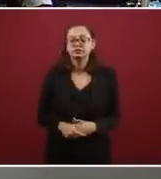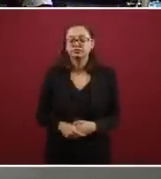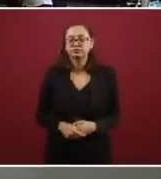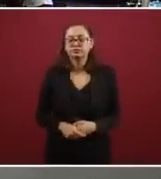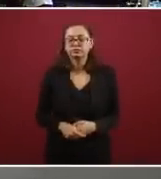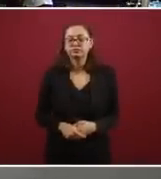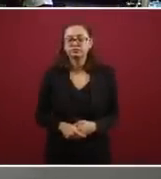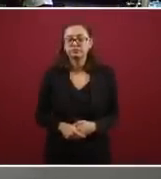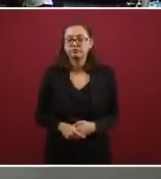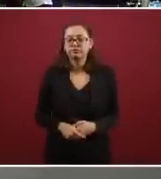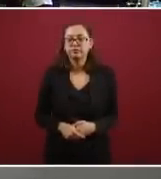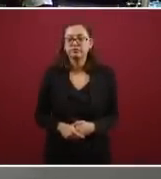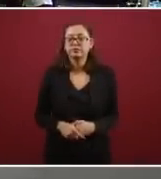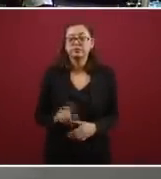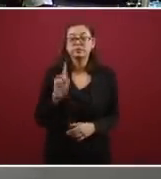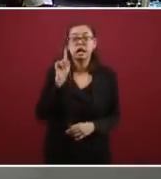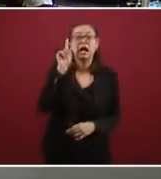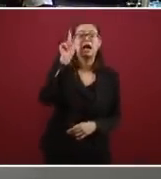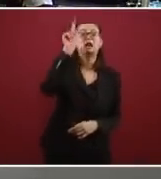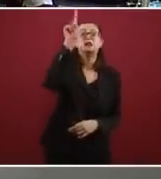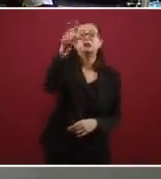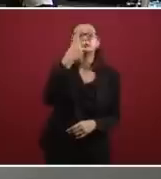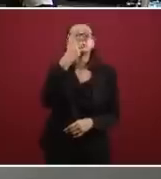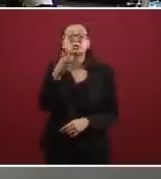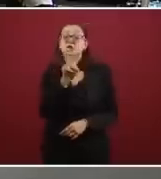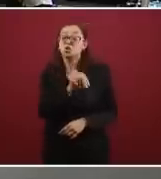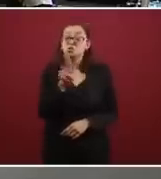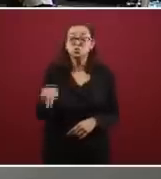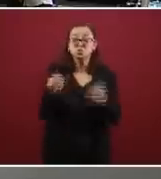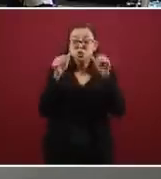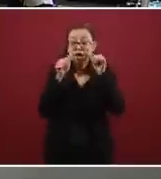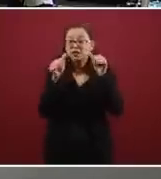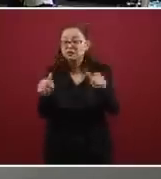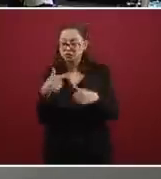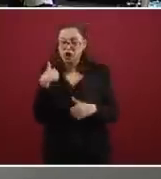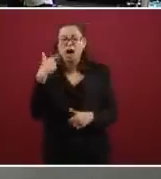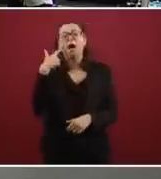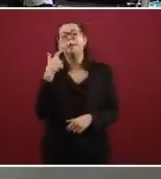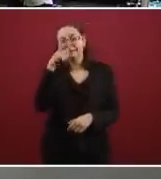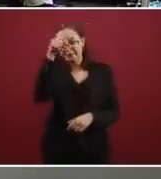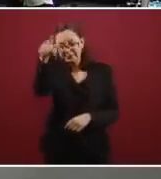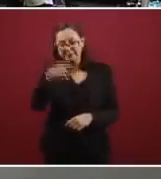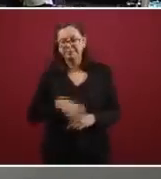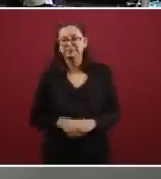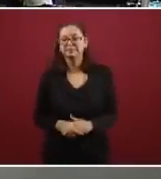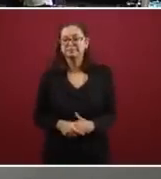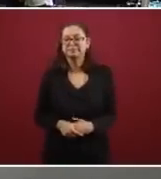Mujer, a ver, de las de atrás que dijeron que no son tomadas en cuenta. ¿Sí?